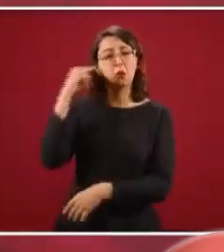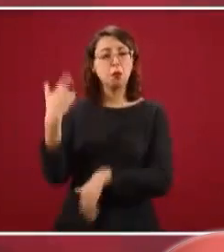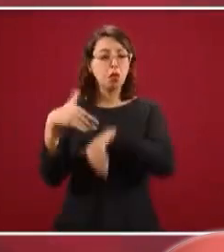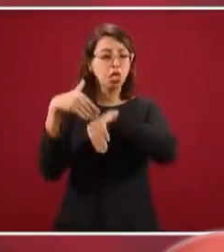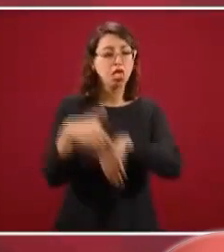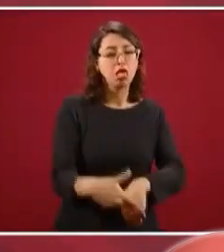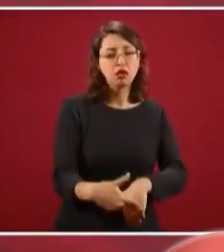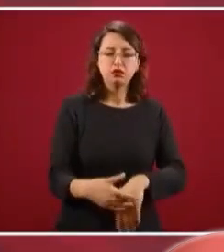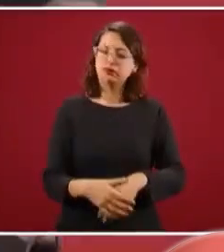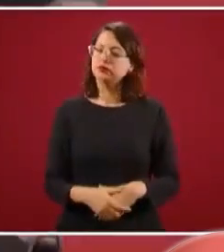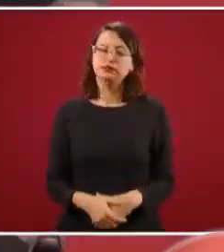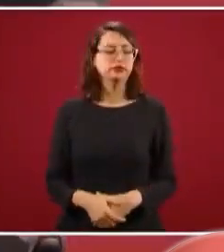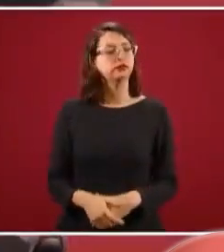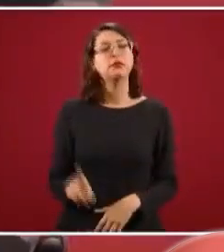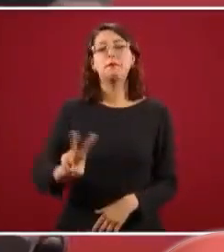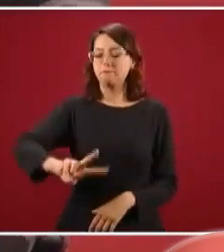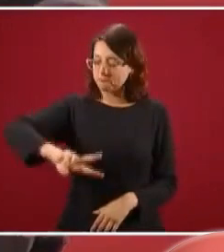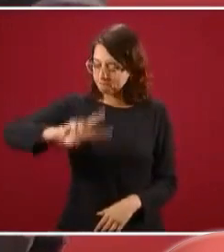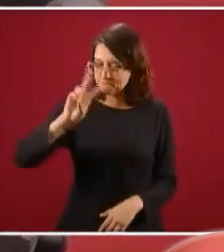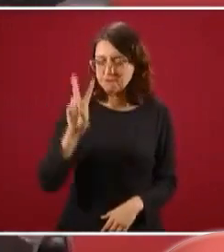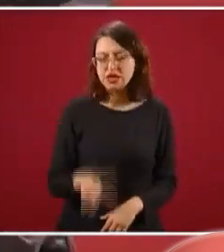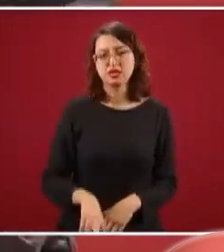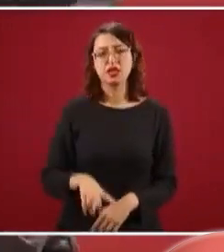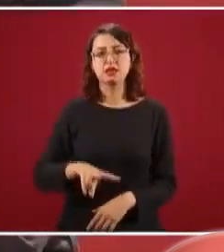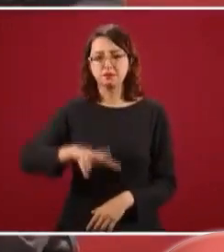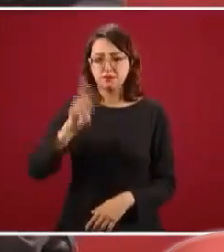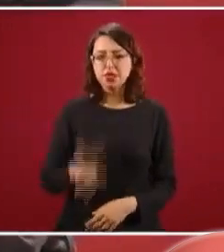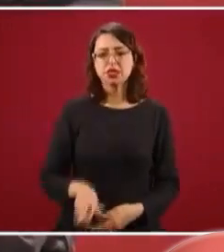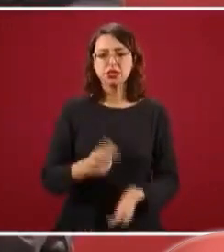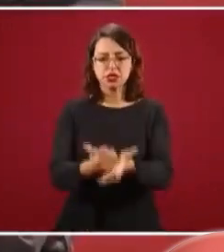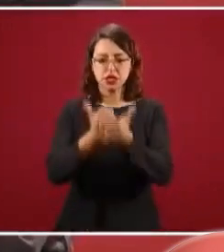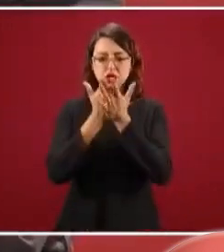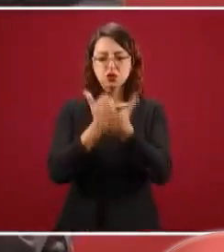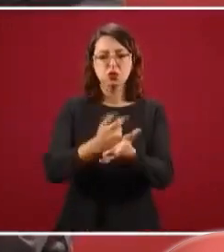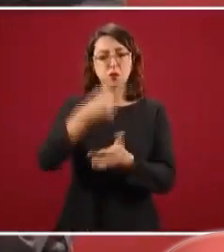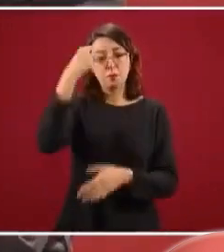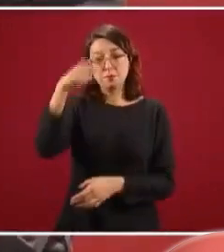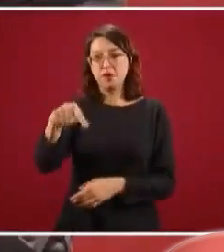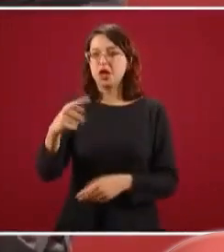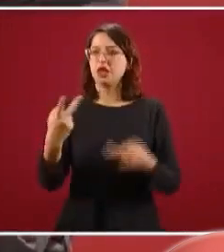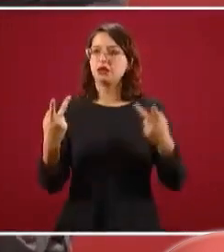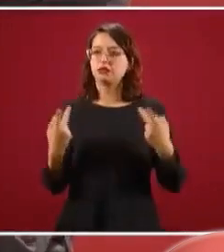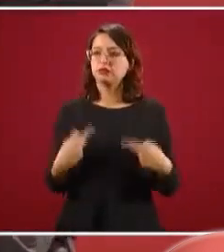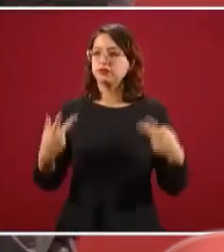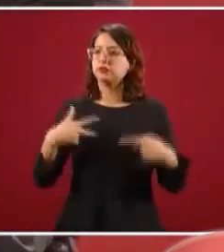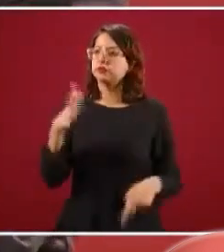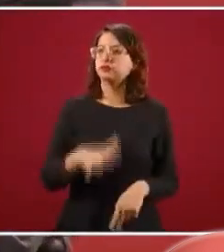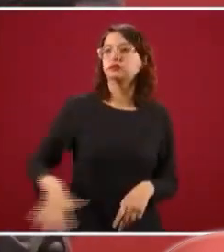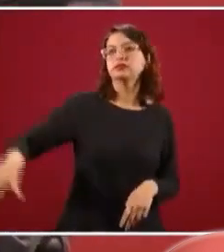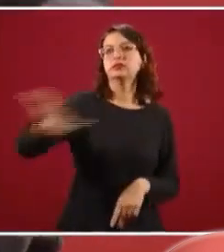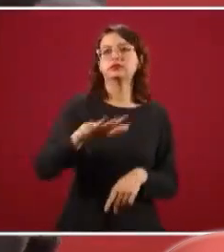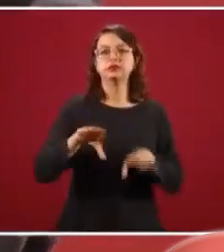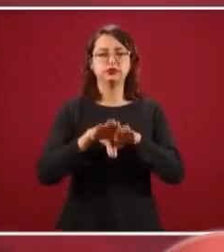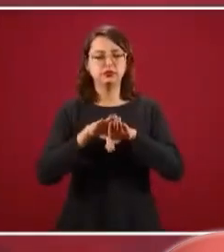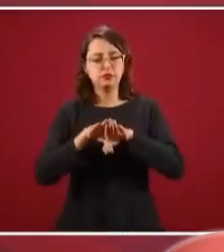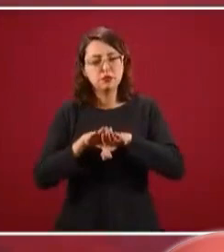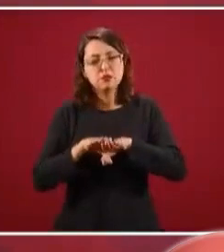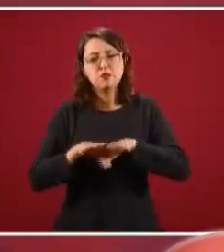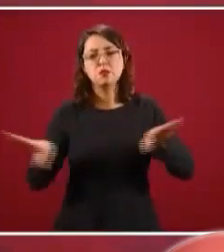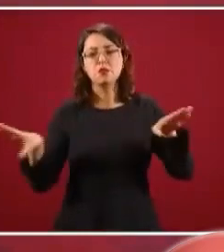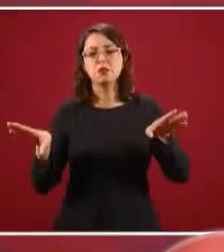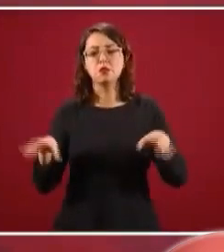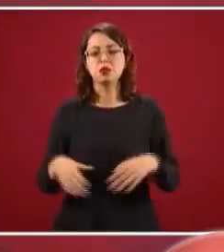sino verdaderos ciudadanos, y que ayuden a que democraticemos la vida pública del país. Tenemos la gran